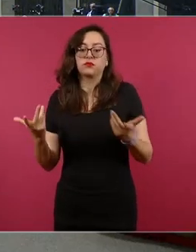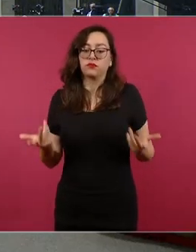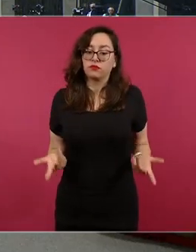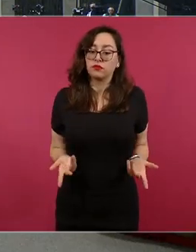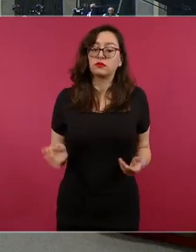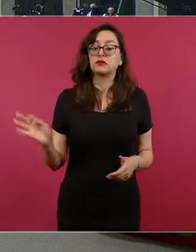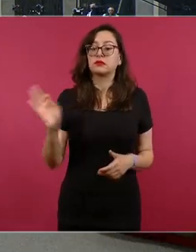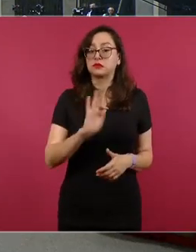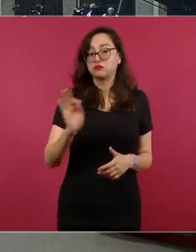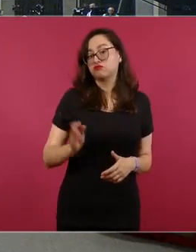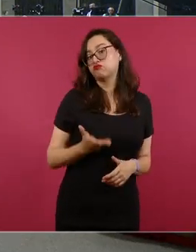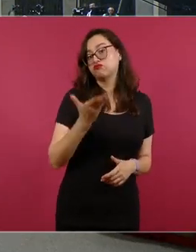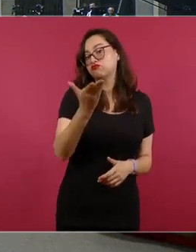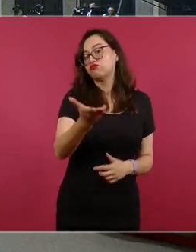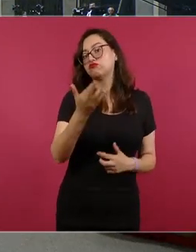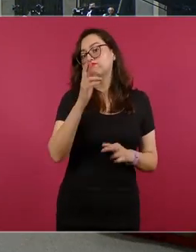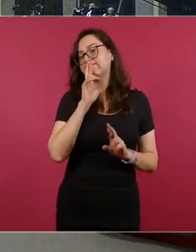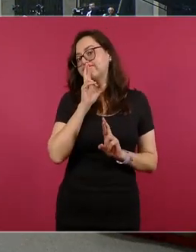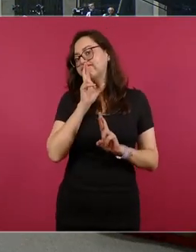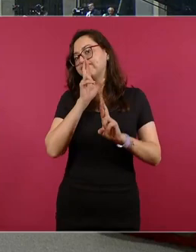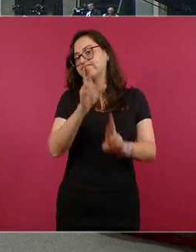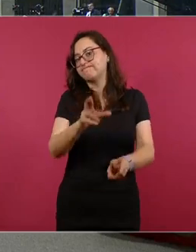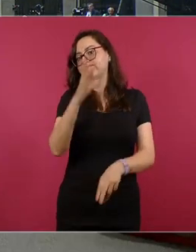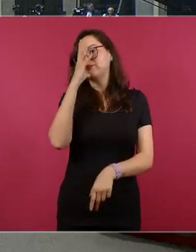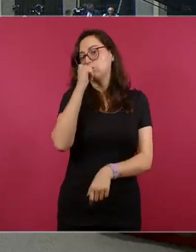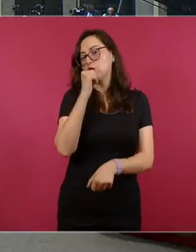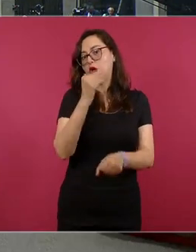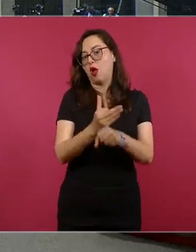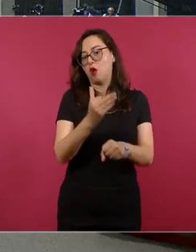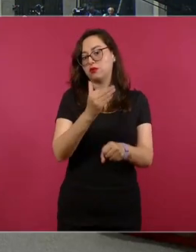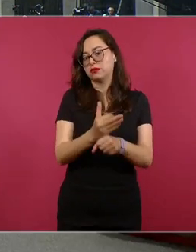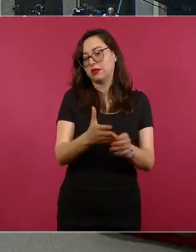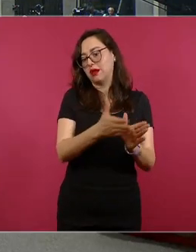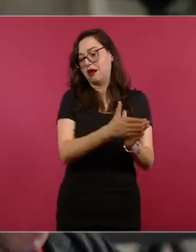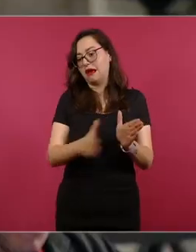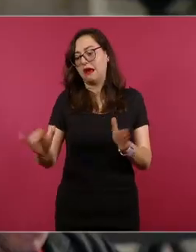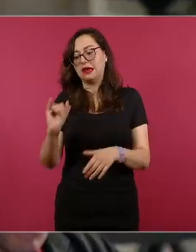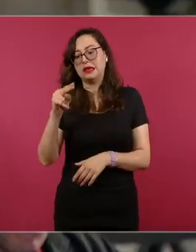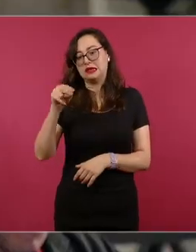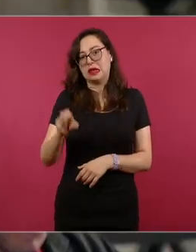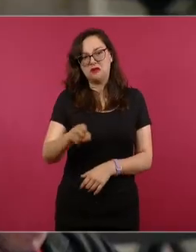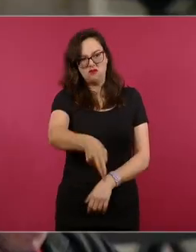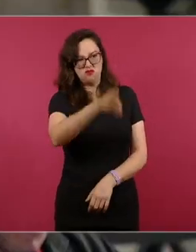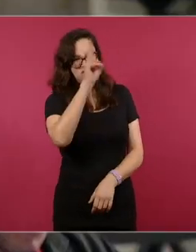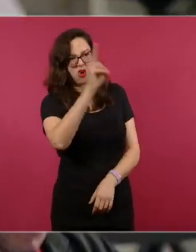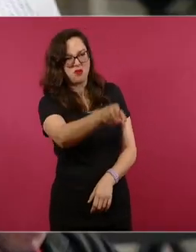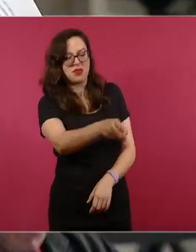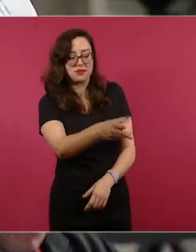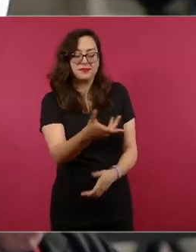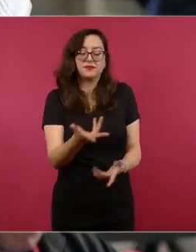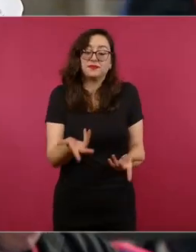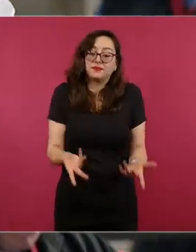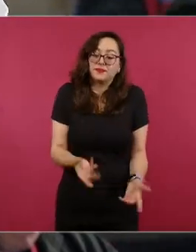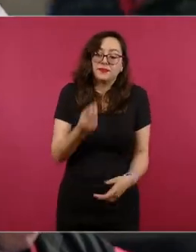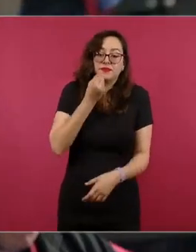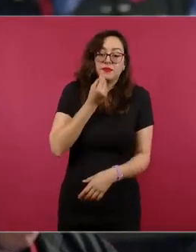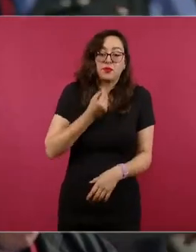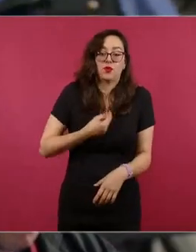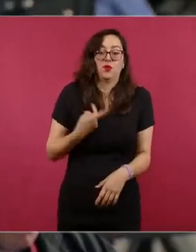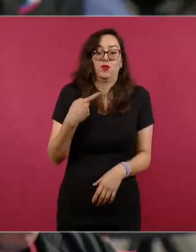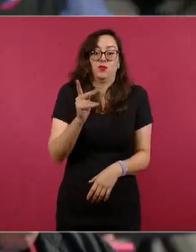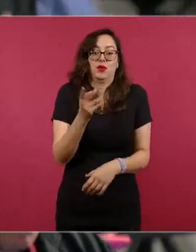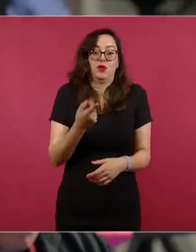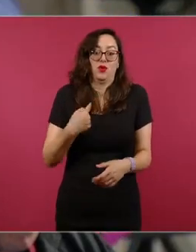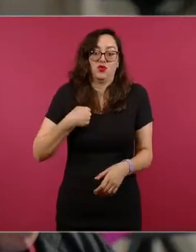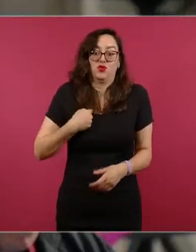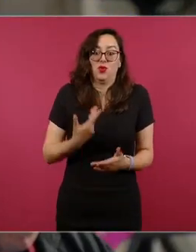contestarlo precisamente por esta veda que tiene usted directamente del INE, pero como digo aquí es desde el 18 de enero que